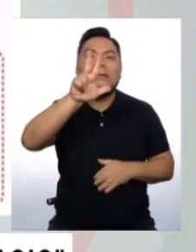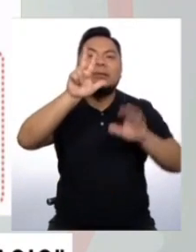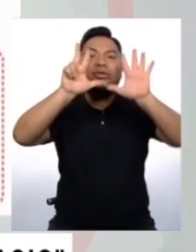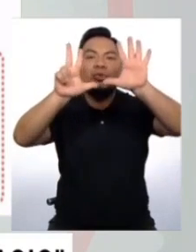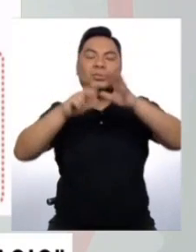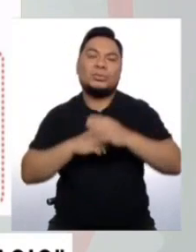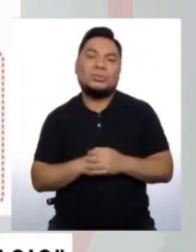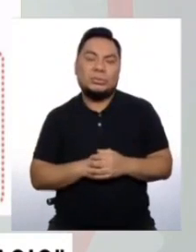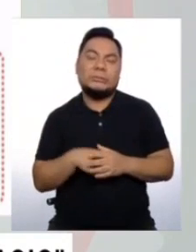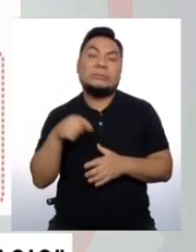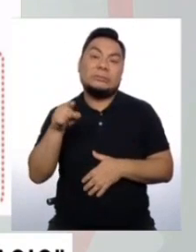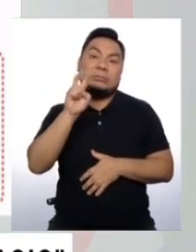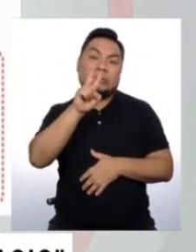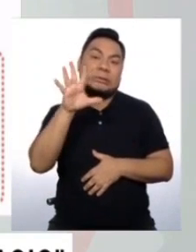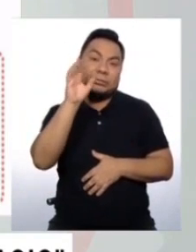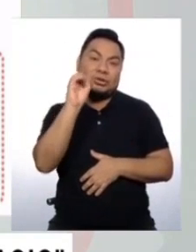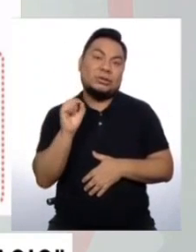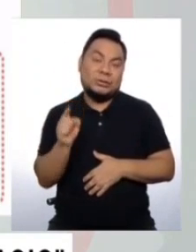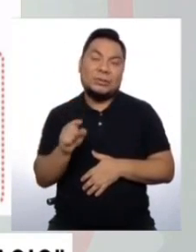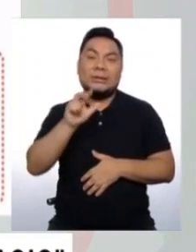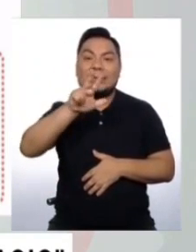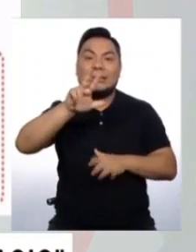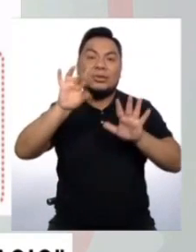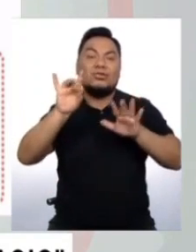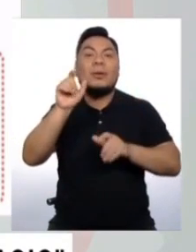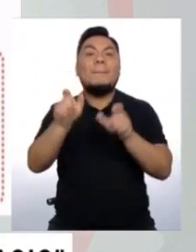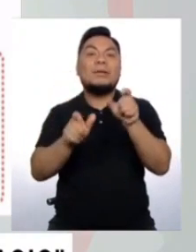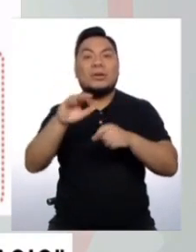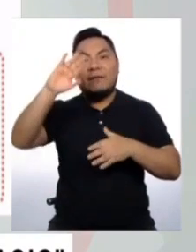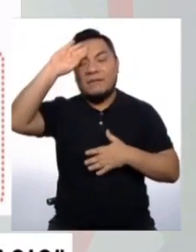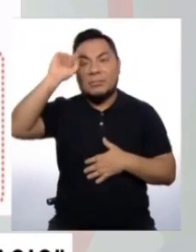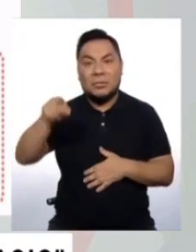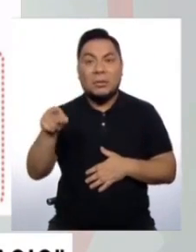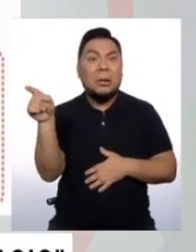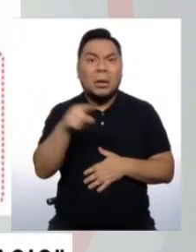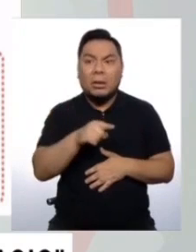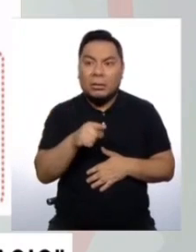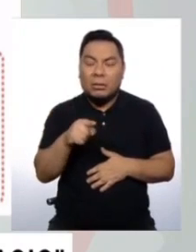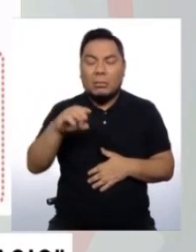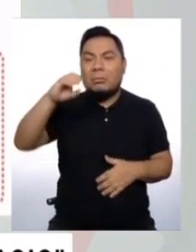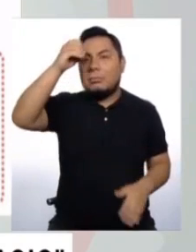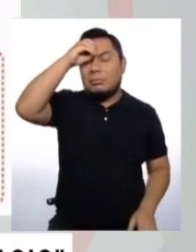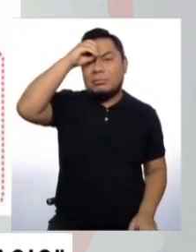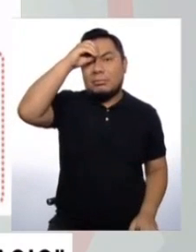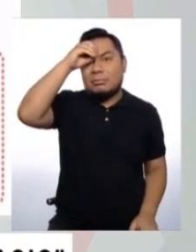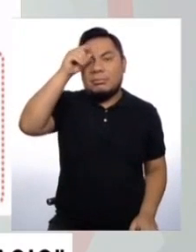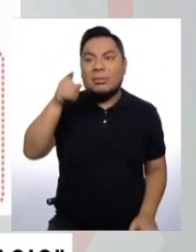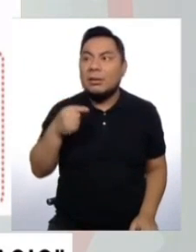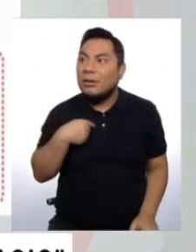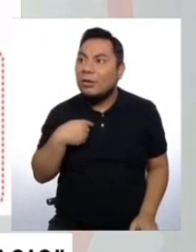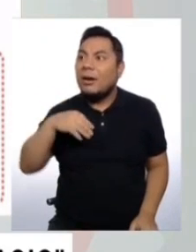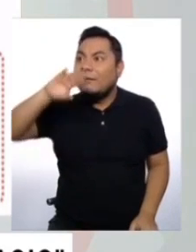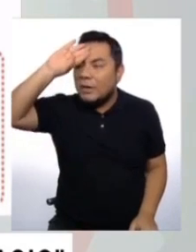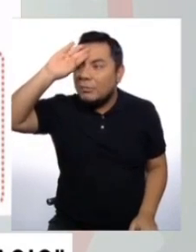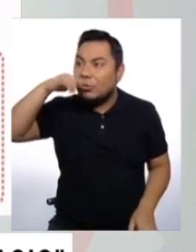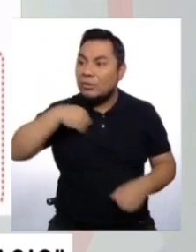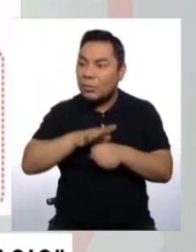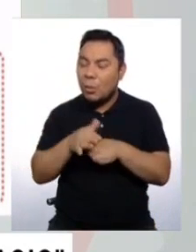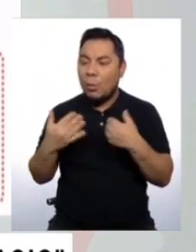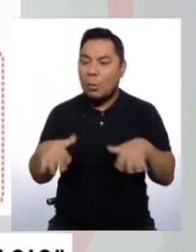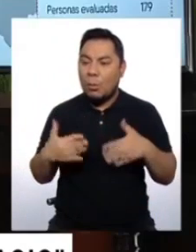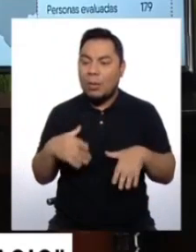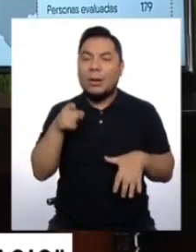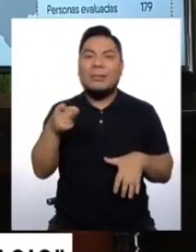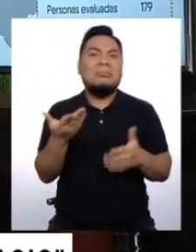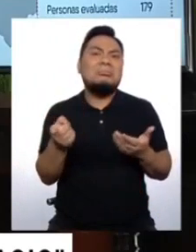el 25%. No sabían, iban tranquilos a